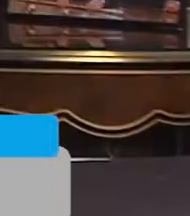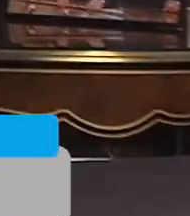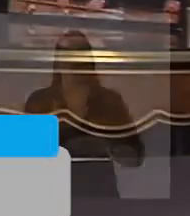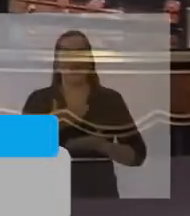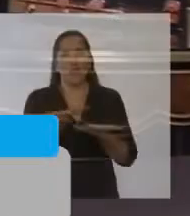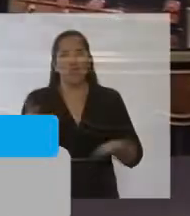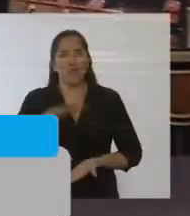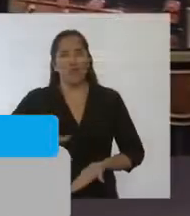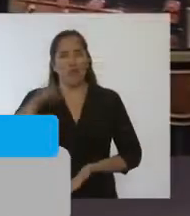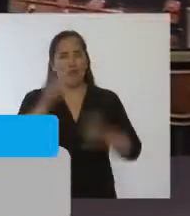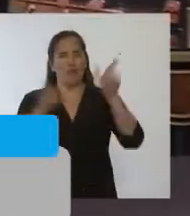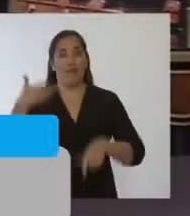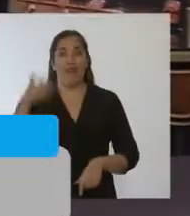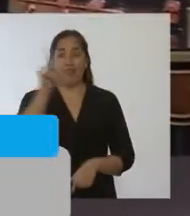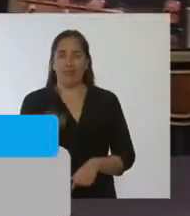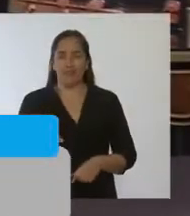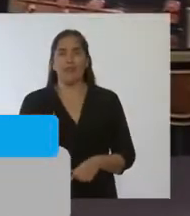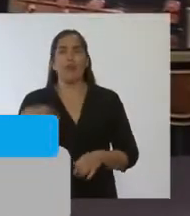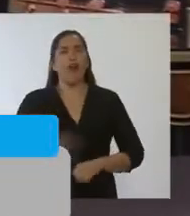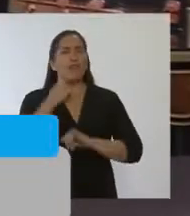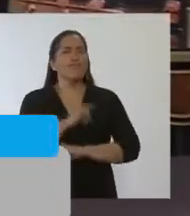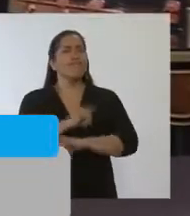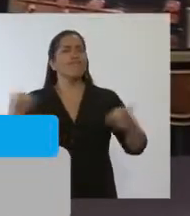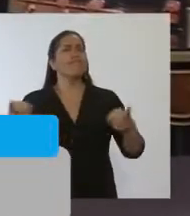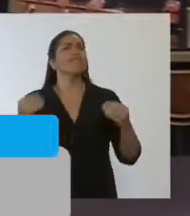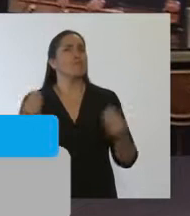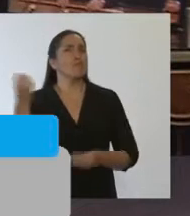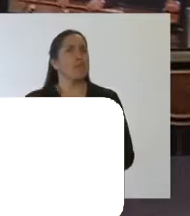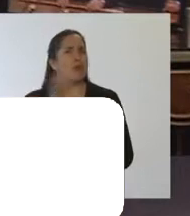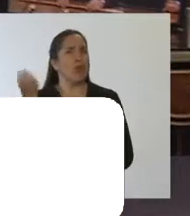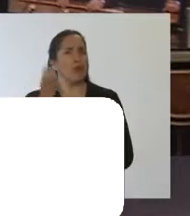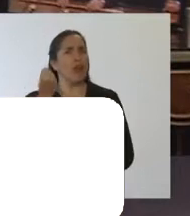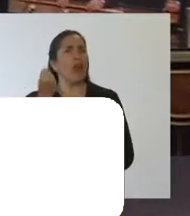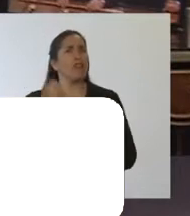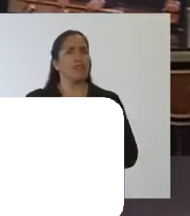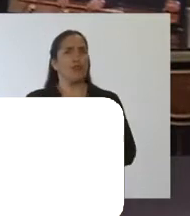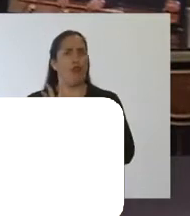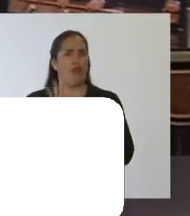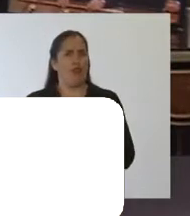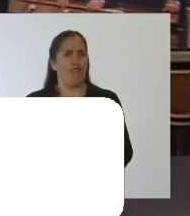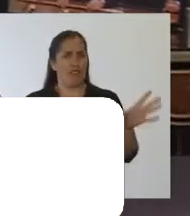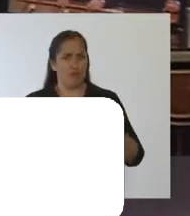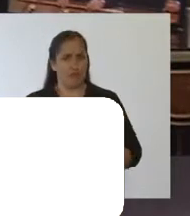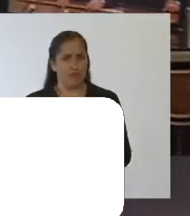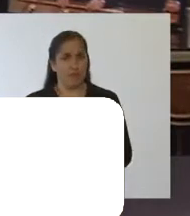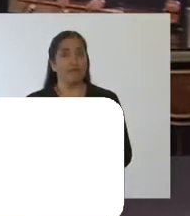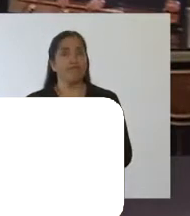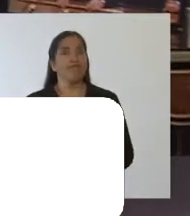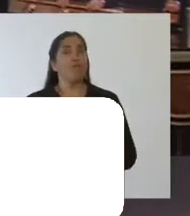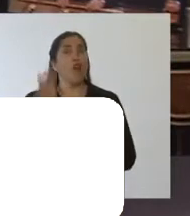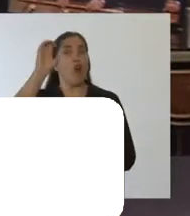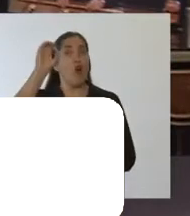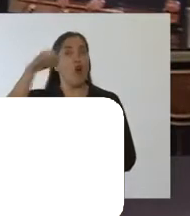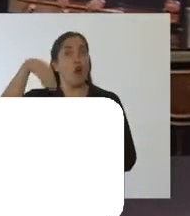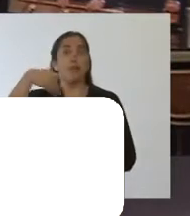Querido pueblo argentino, voy a compartir con ustedes información importante sobre el coronavirus. Ayer la Organización Mundial de la